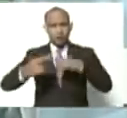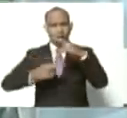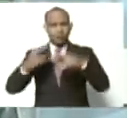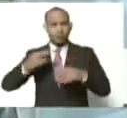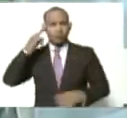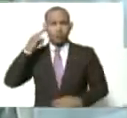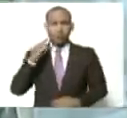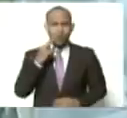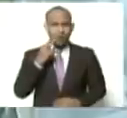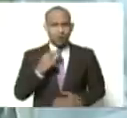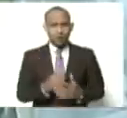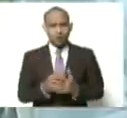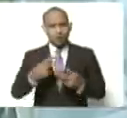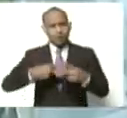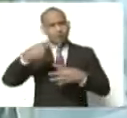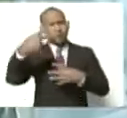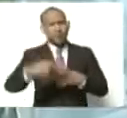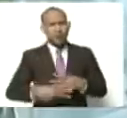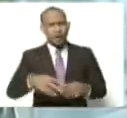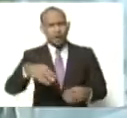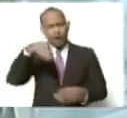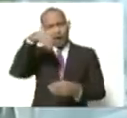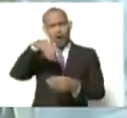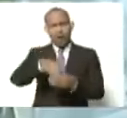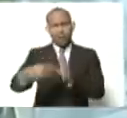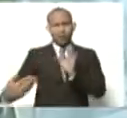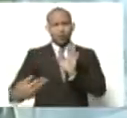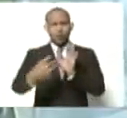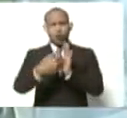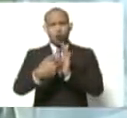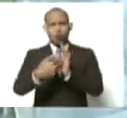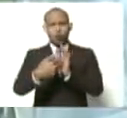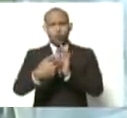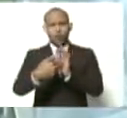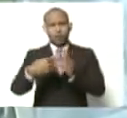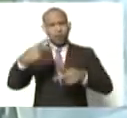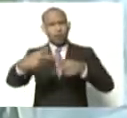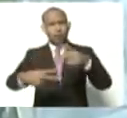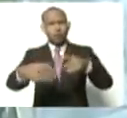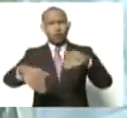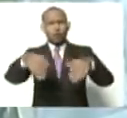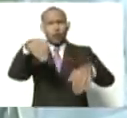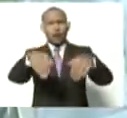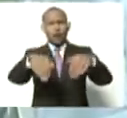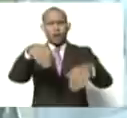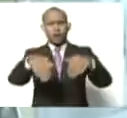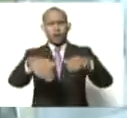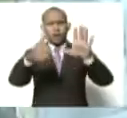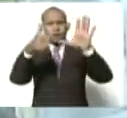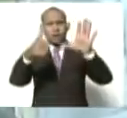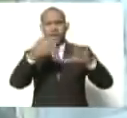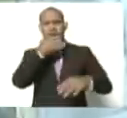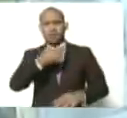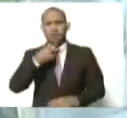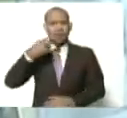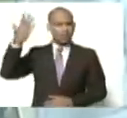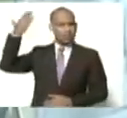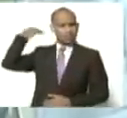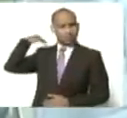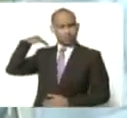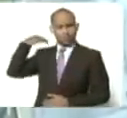los planes que se habían urdido para agredir el proceso electoral del pasado 6 de diciembre. Y hay un